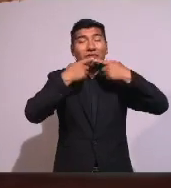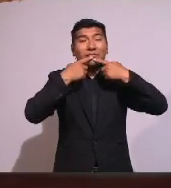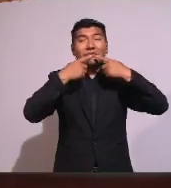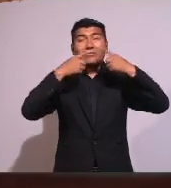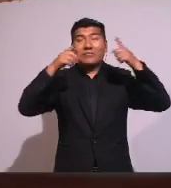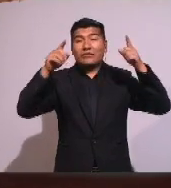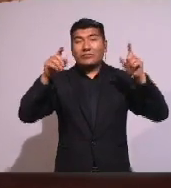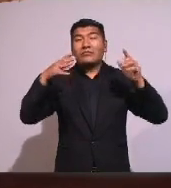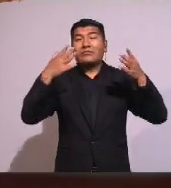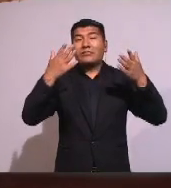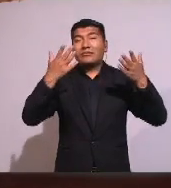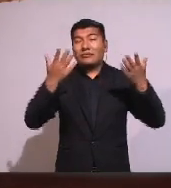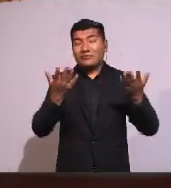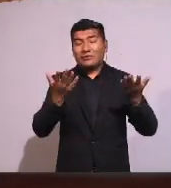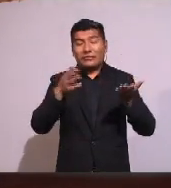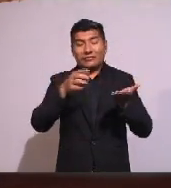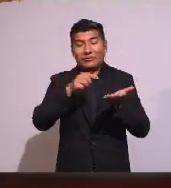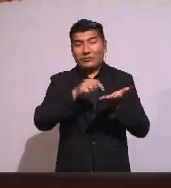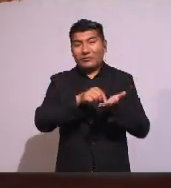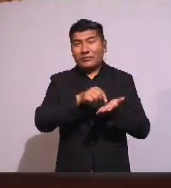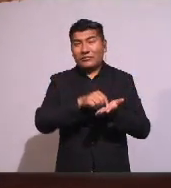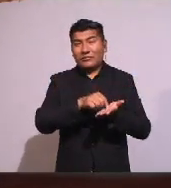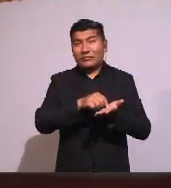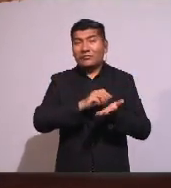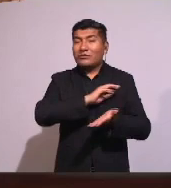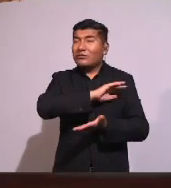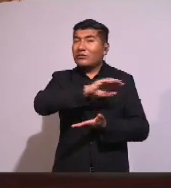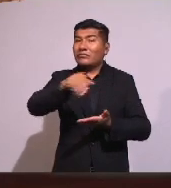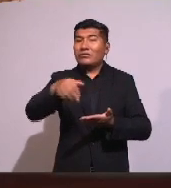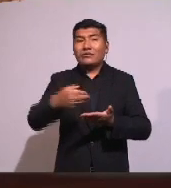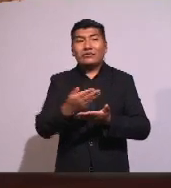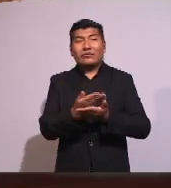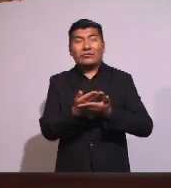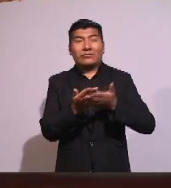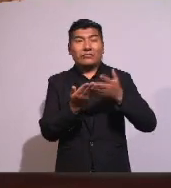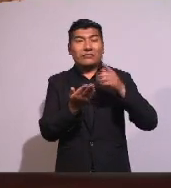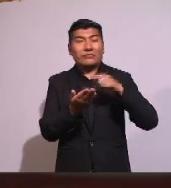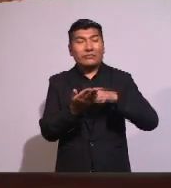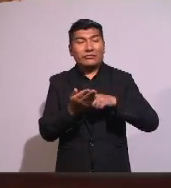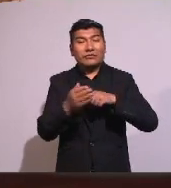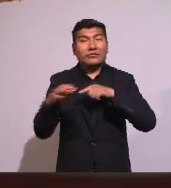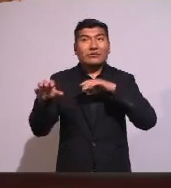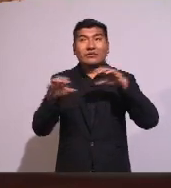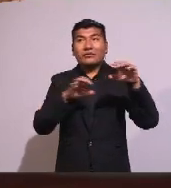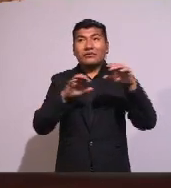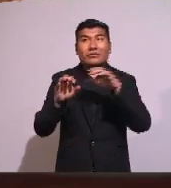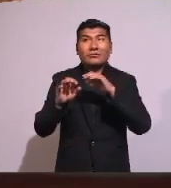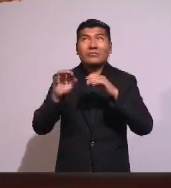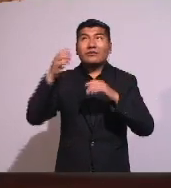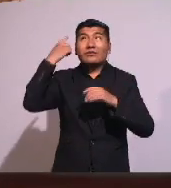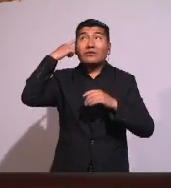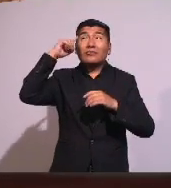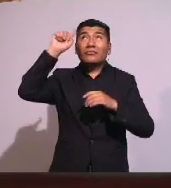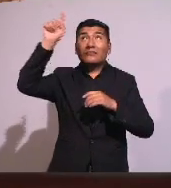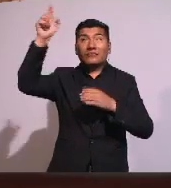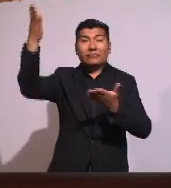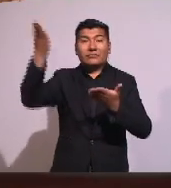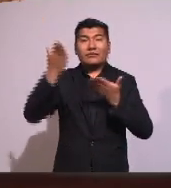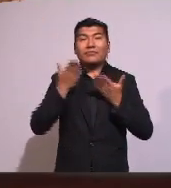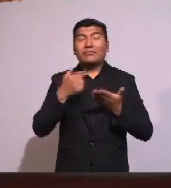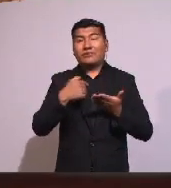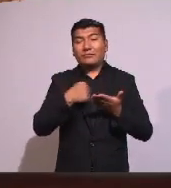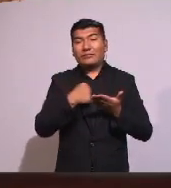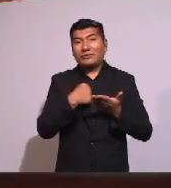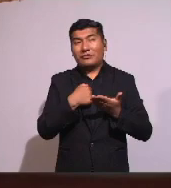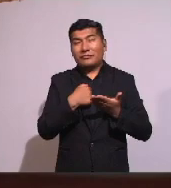declaró abiertamente eso: todo eso me lo hiciste a mí.